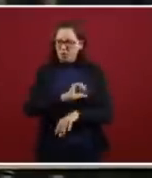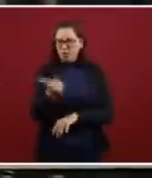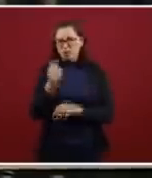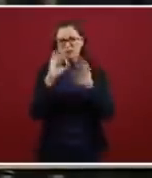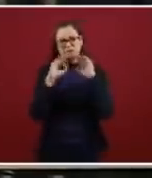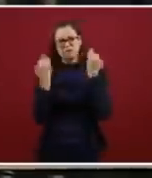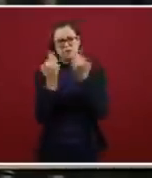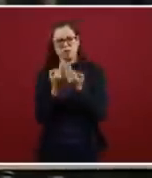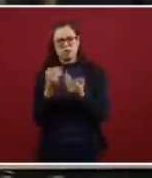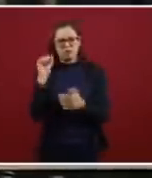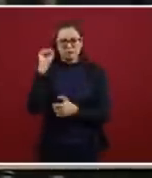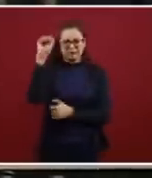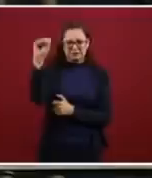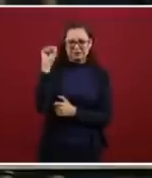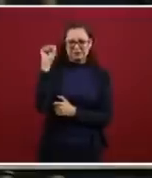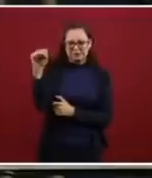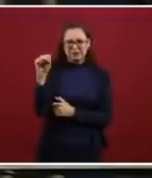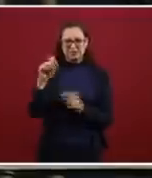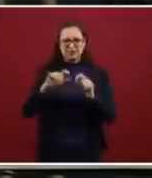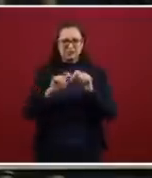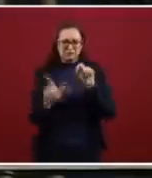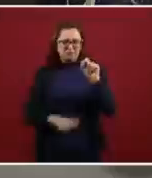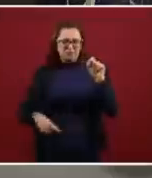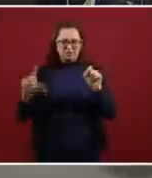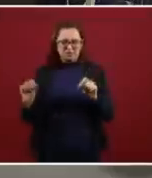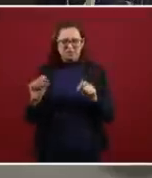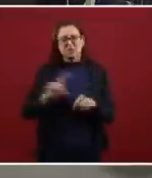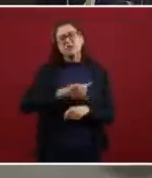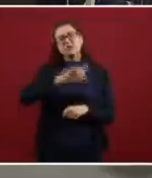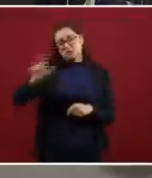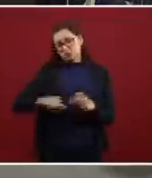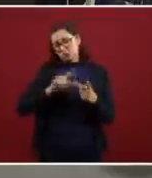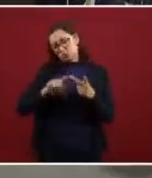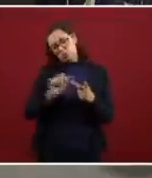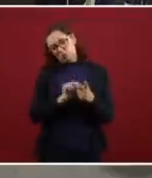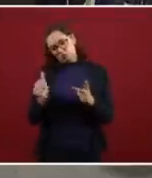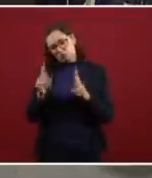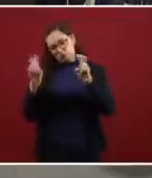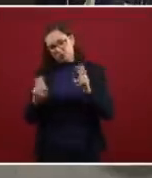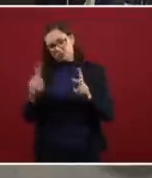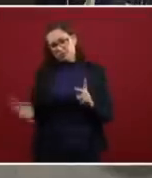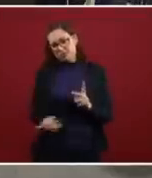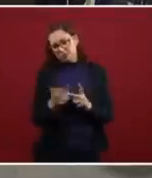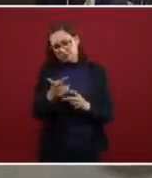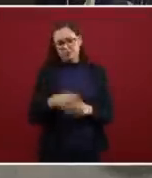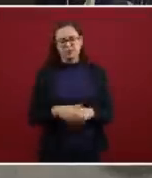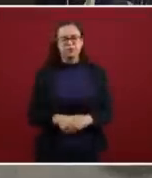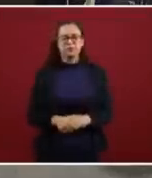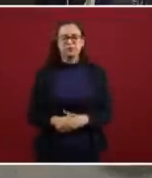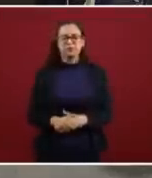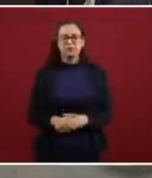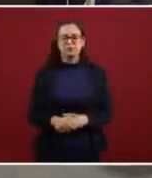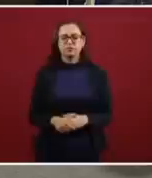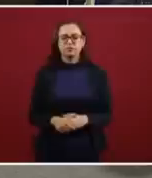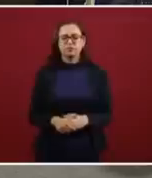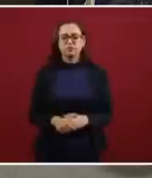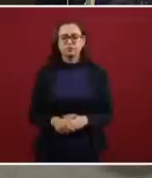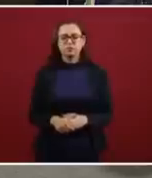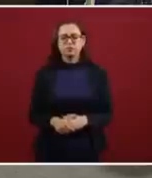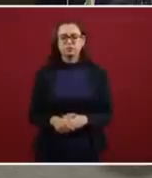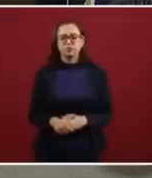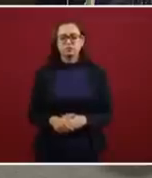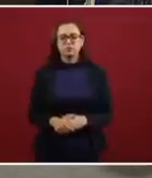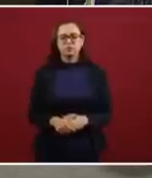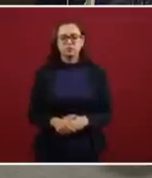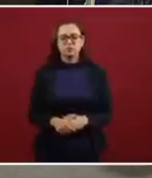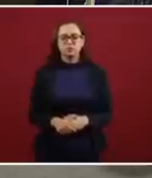otra perspectiva la vida sindical general en México, y después, si me permite, otro tema que también traemos en Grupo Así. Yo creo que lo de ayer